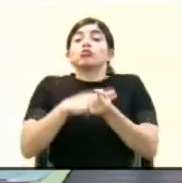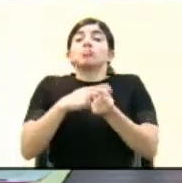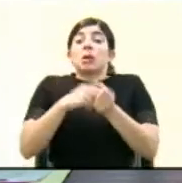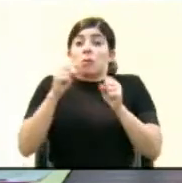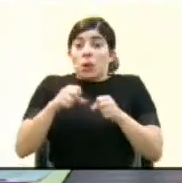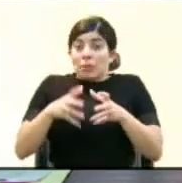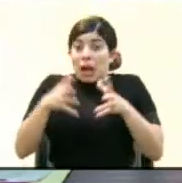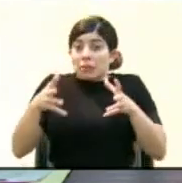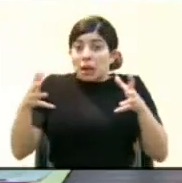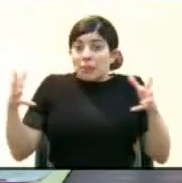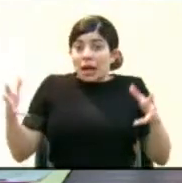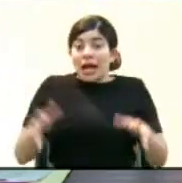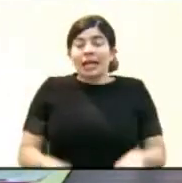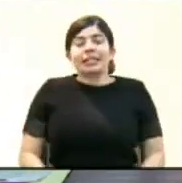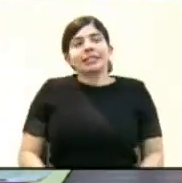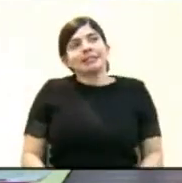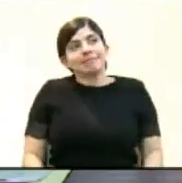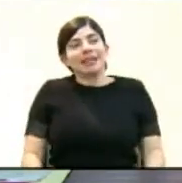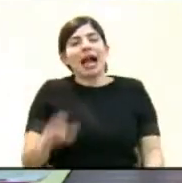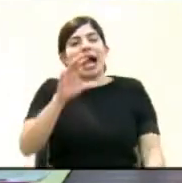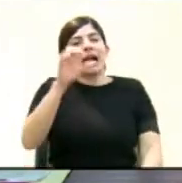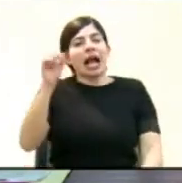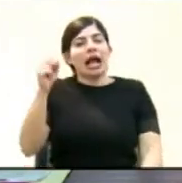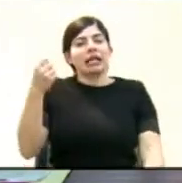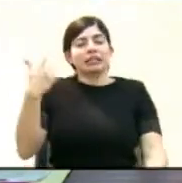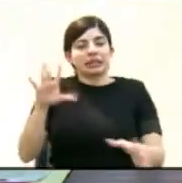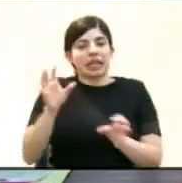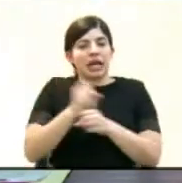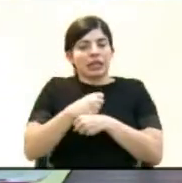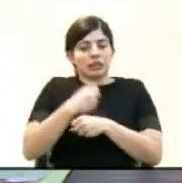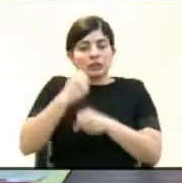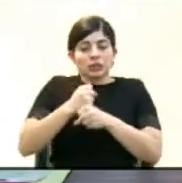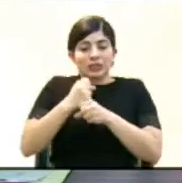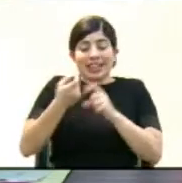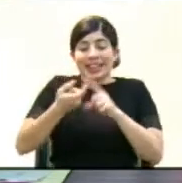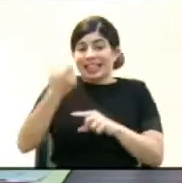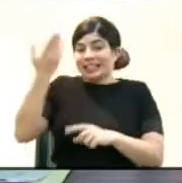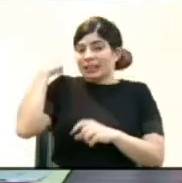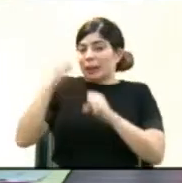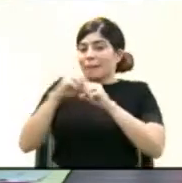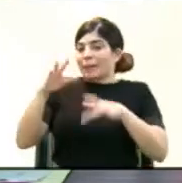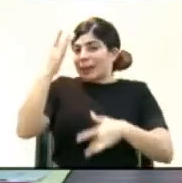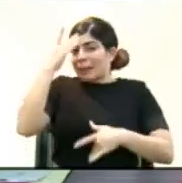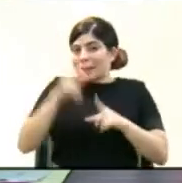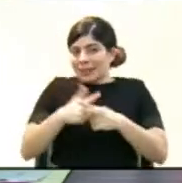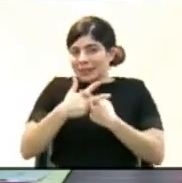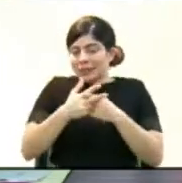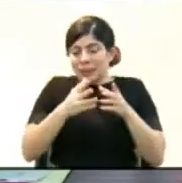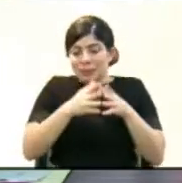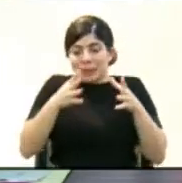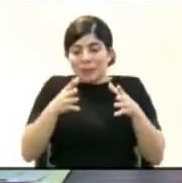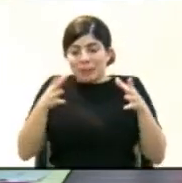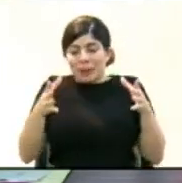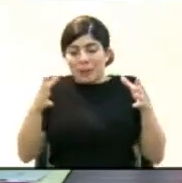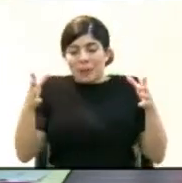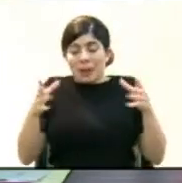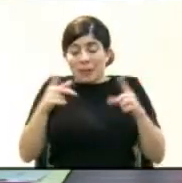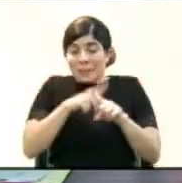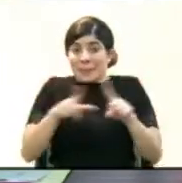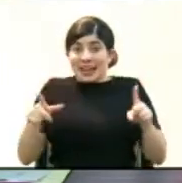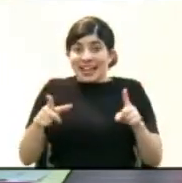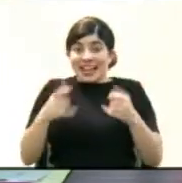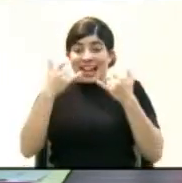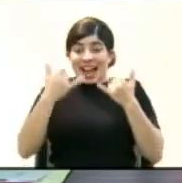hospitalaria, la Caja ha venido haciendo esto desde que empezó la pandemia. Lo que pasa es que ya estamos llegando